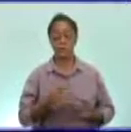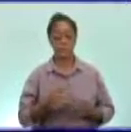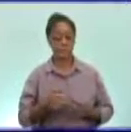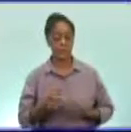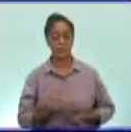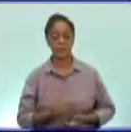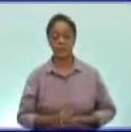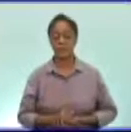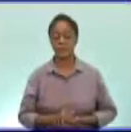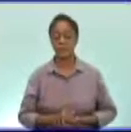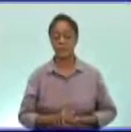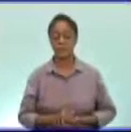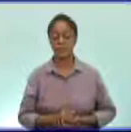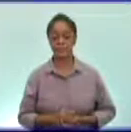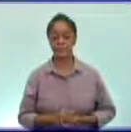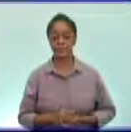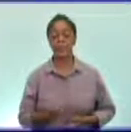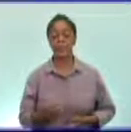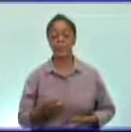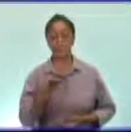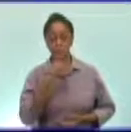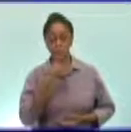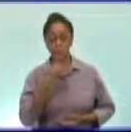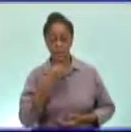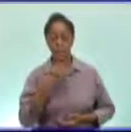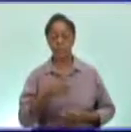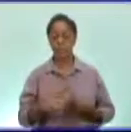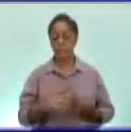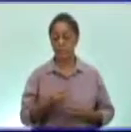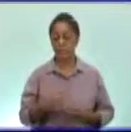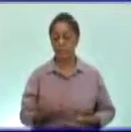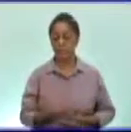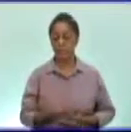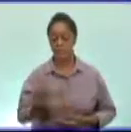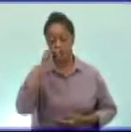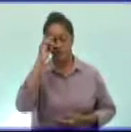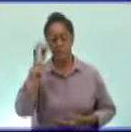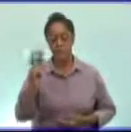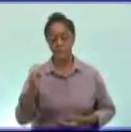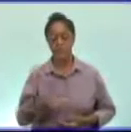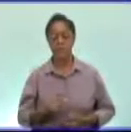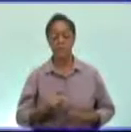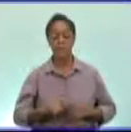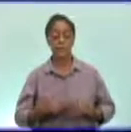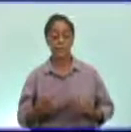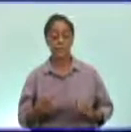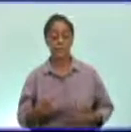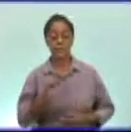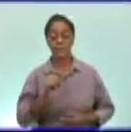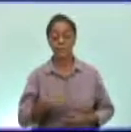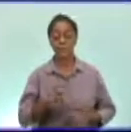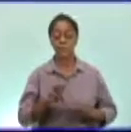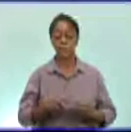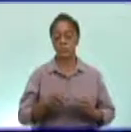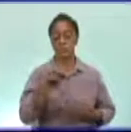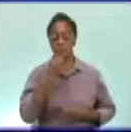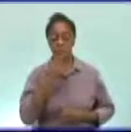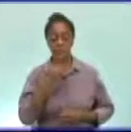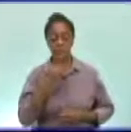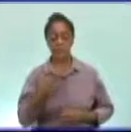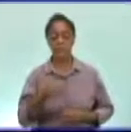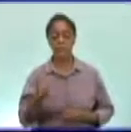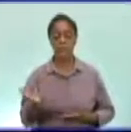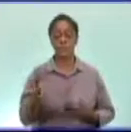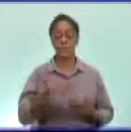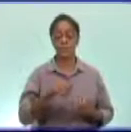característica. ¿Toman sus alimentos ya elaborados? Sí, porque ellos toman los alimentos del